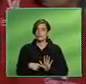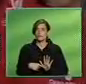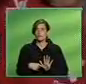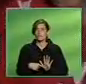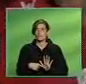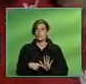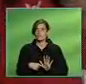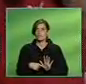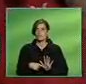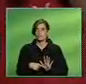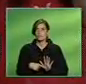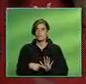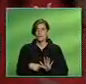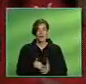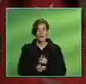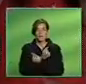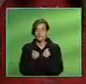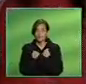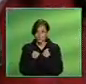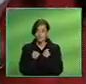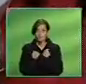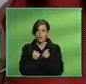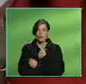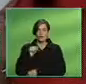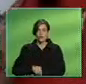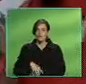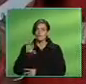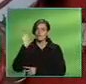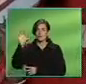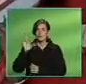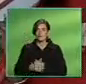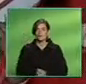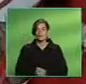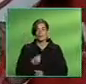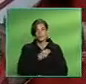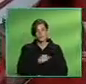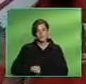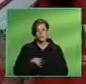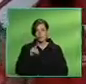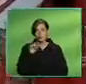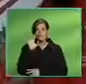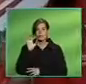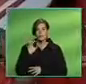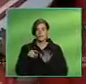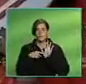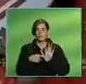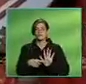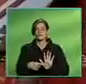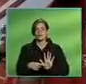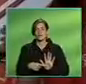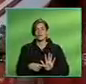presidente, el amor a esta patria. Presidente, usted representa